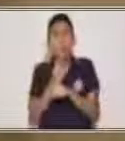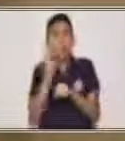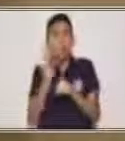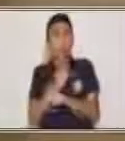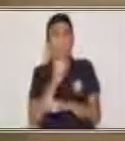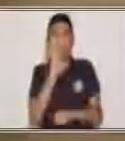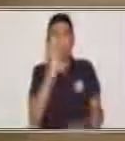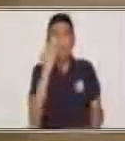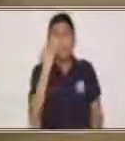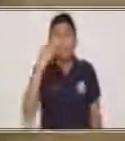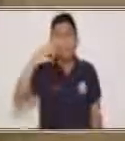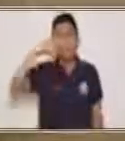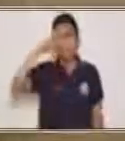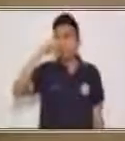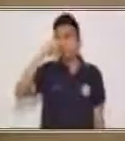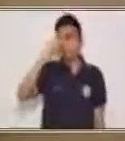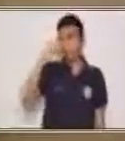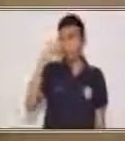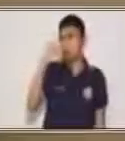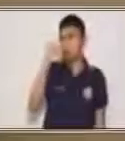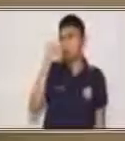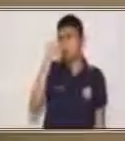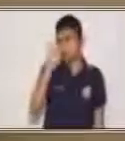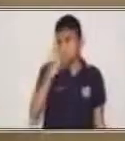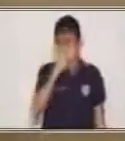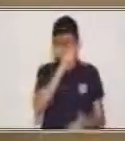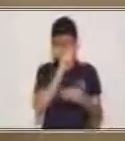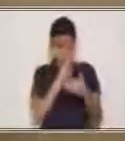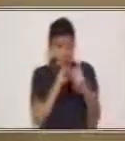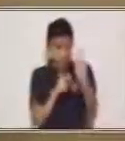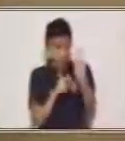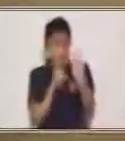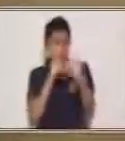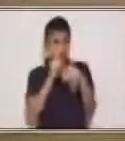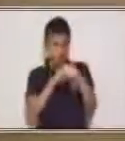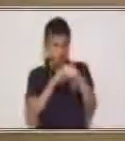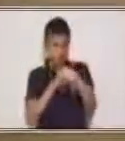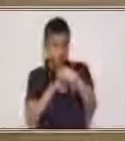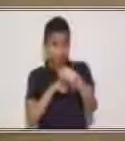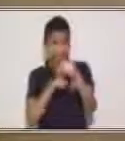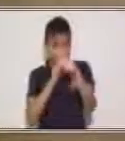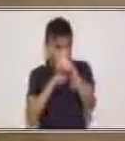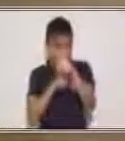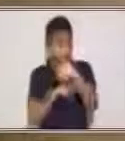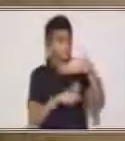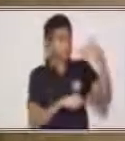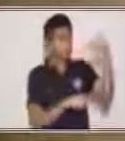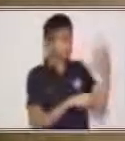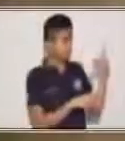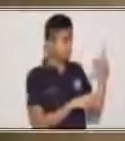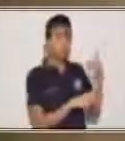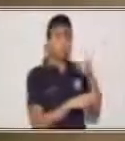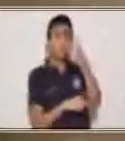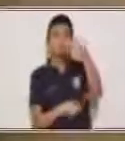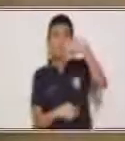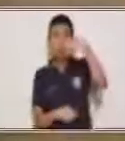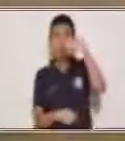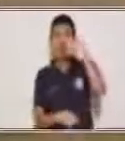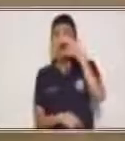lectura. En la lectura tenemos 3 momentos. ¿Te recuerdas? Era antes, durante y después de la